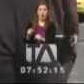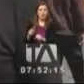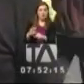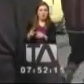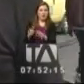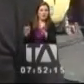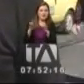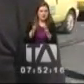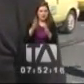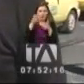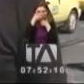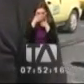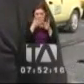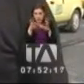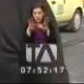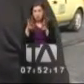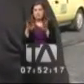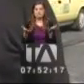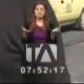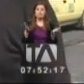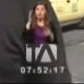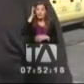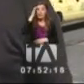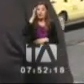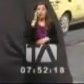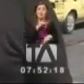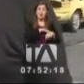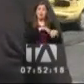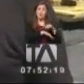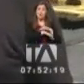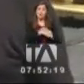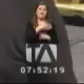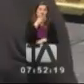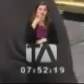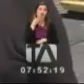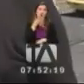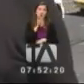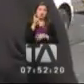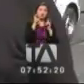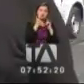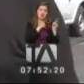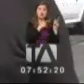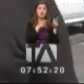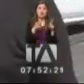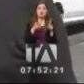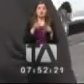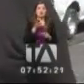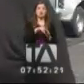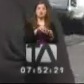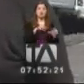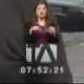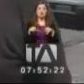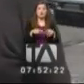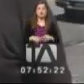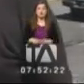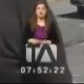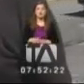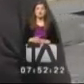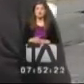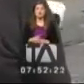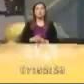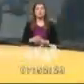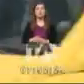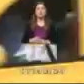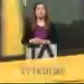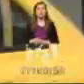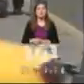ciudades, llevan siempre a preocuparse de que no se den espacios donde no haya vigilancia dentro de lo que es un